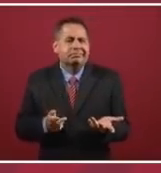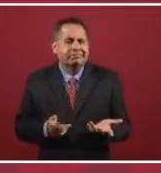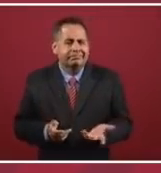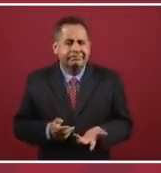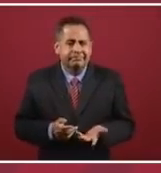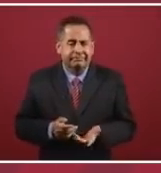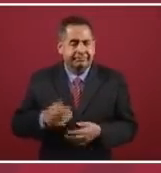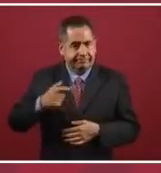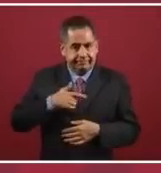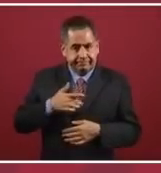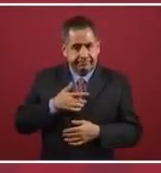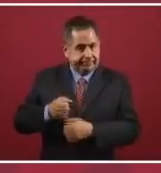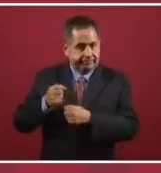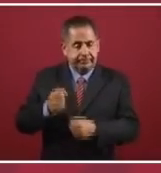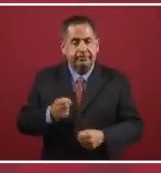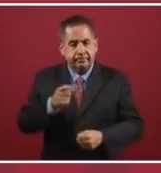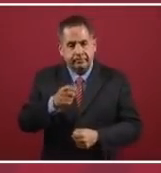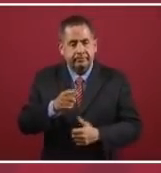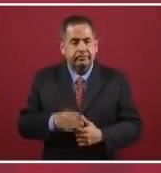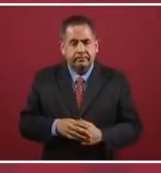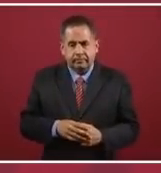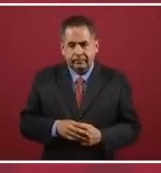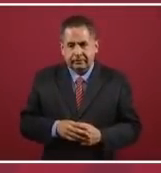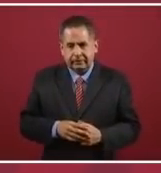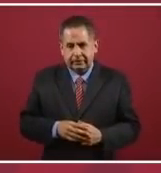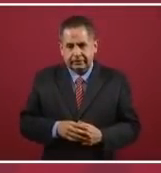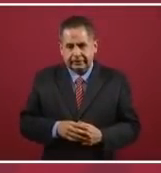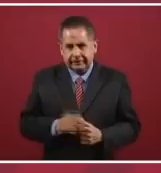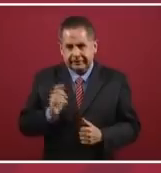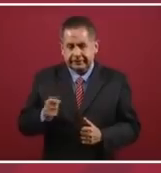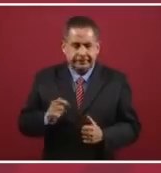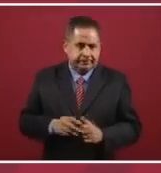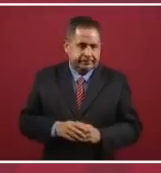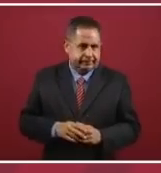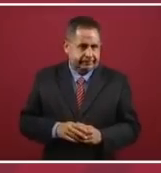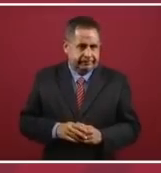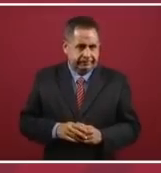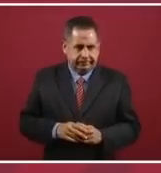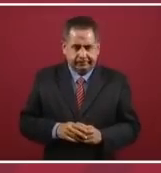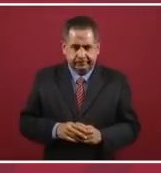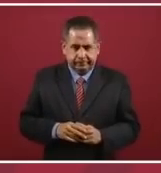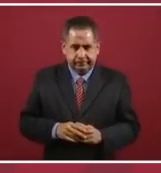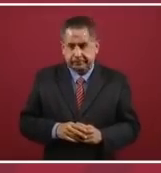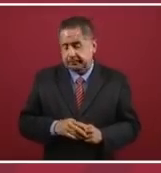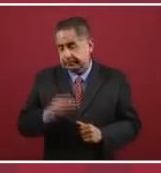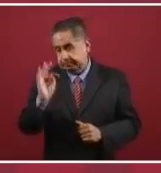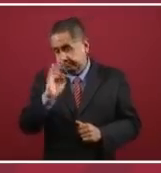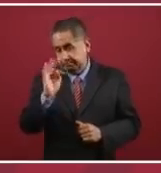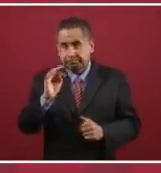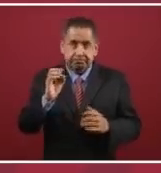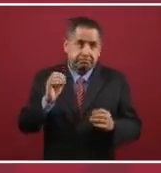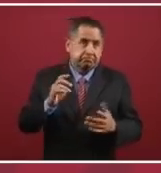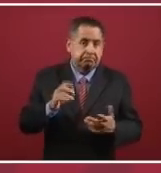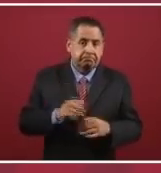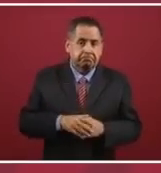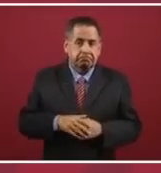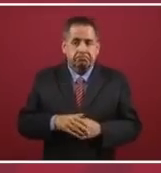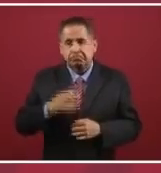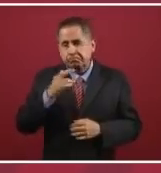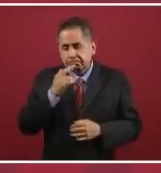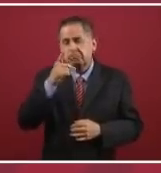Yo les aseguro que puede ser igual o más